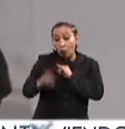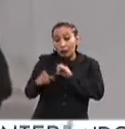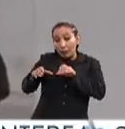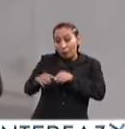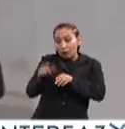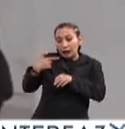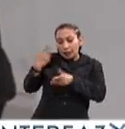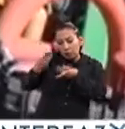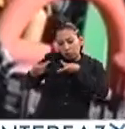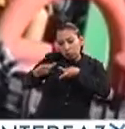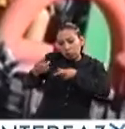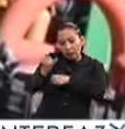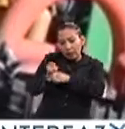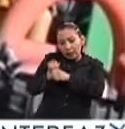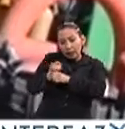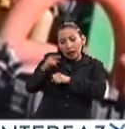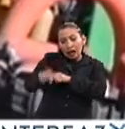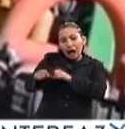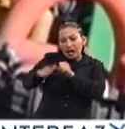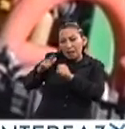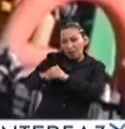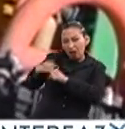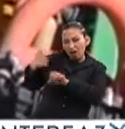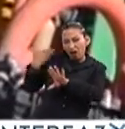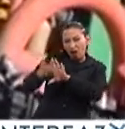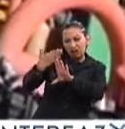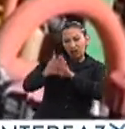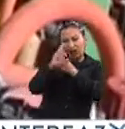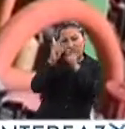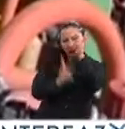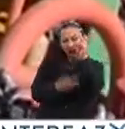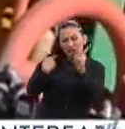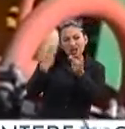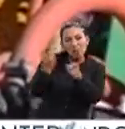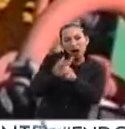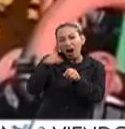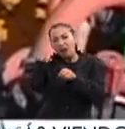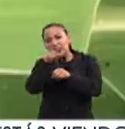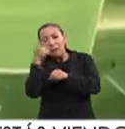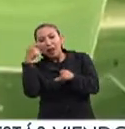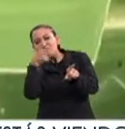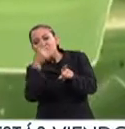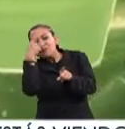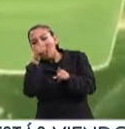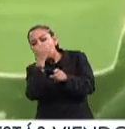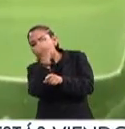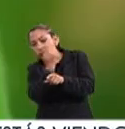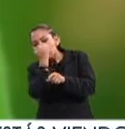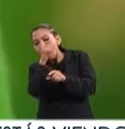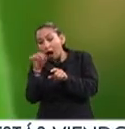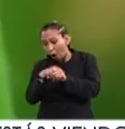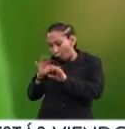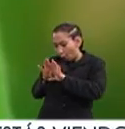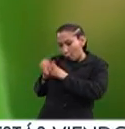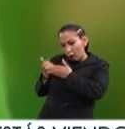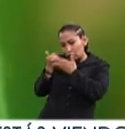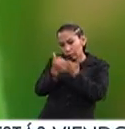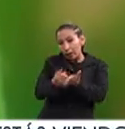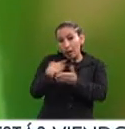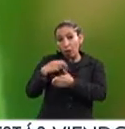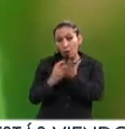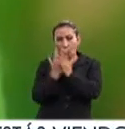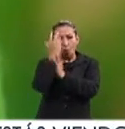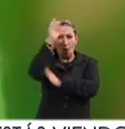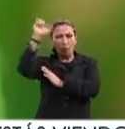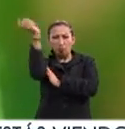último, se realiza investigación sobre plagas y enfermedades de cultivos agrícolas, con el propósito de buscar alternativas al uso